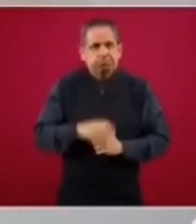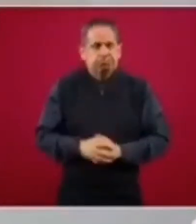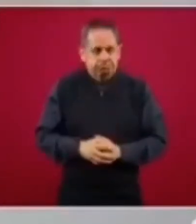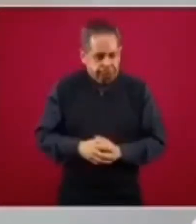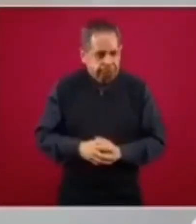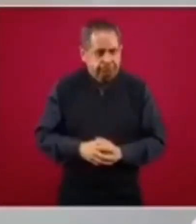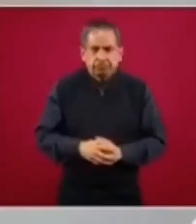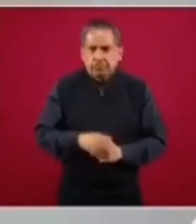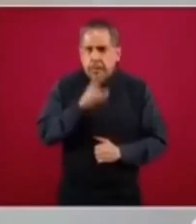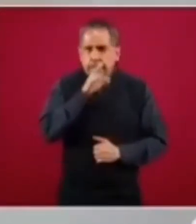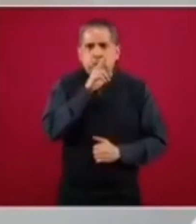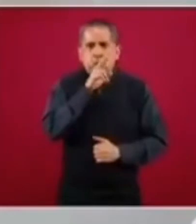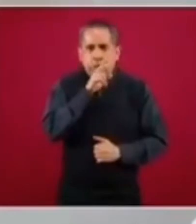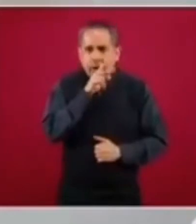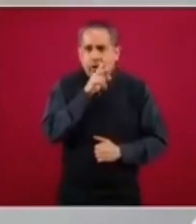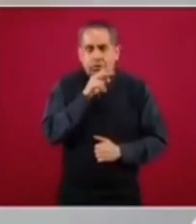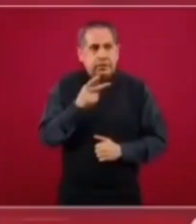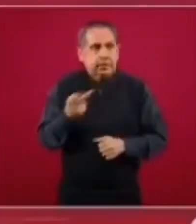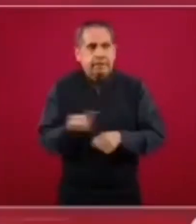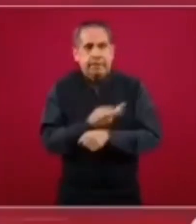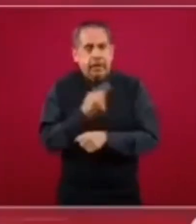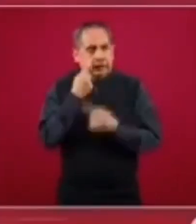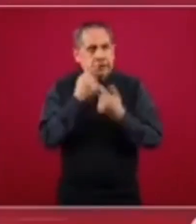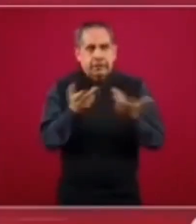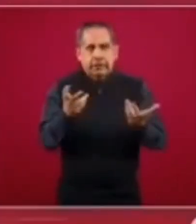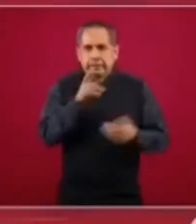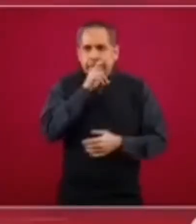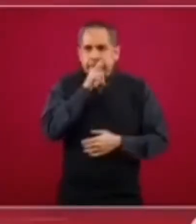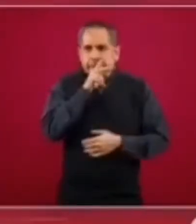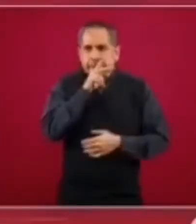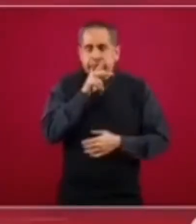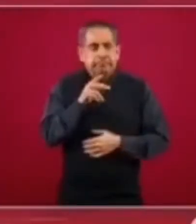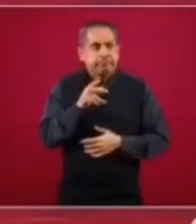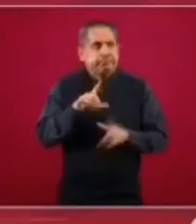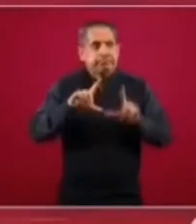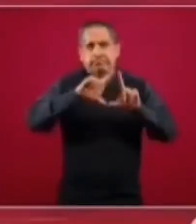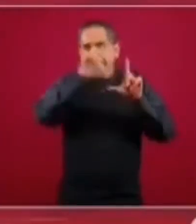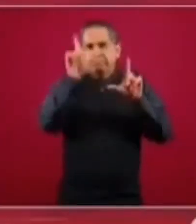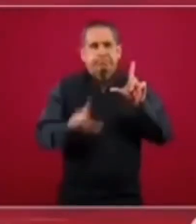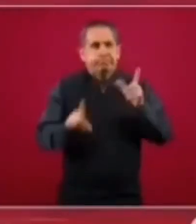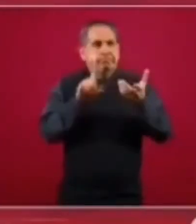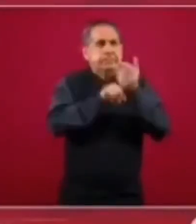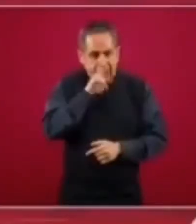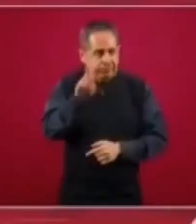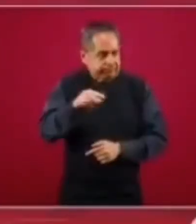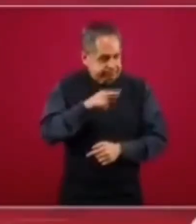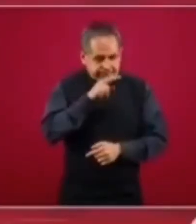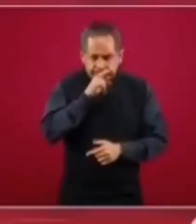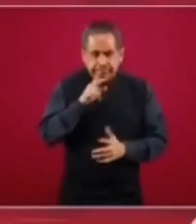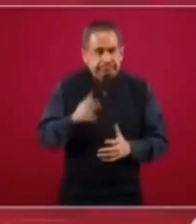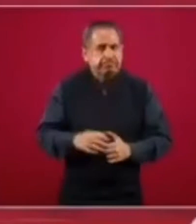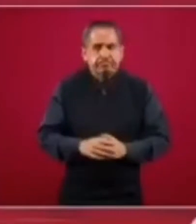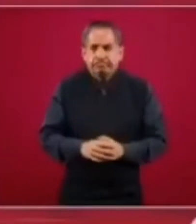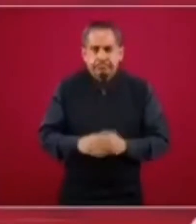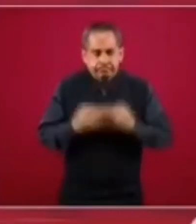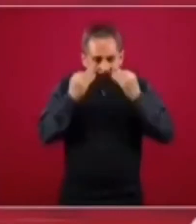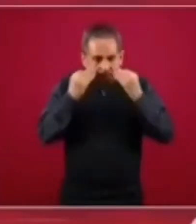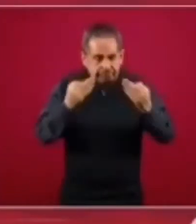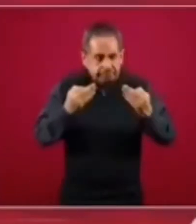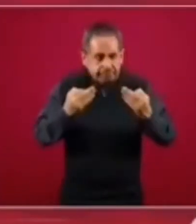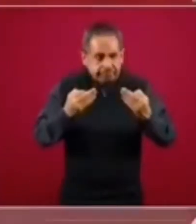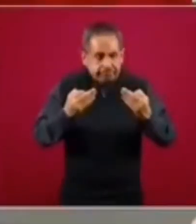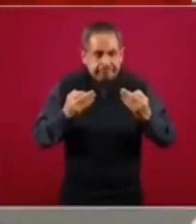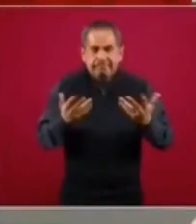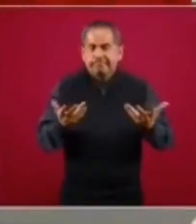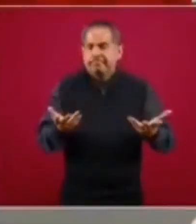de preocupación por lo que está ocurriendo en el nivel subnacional y la situación que se verifica